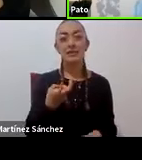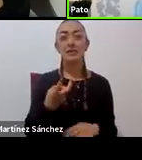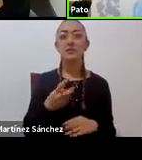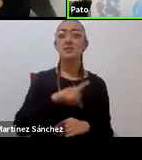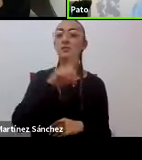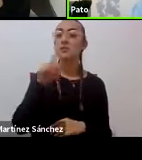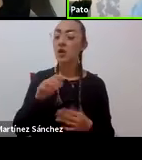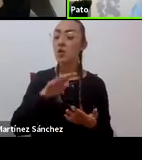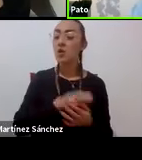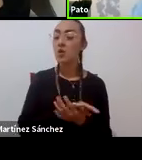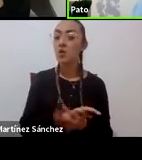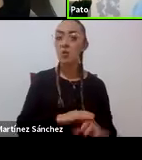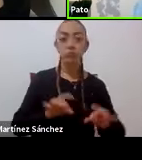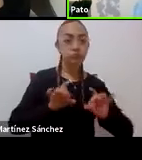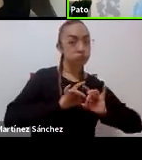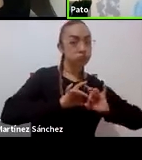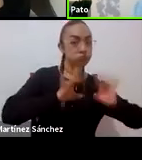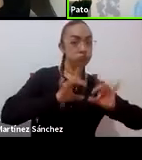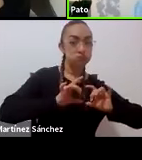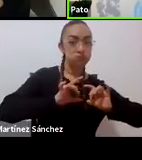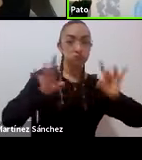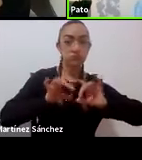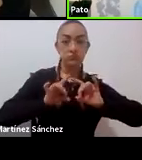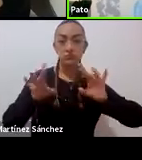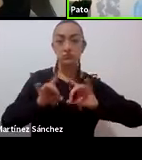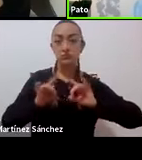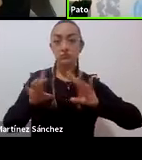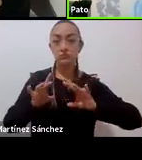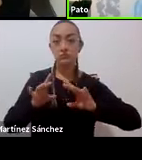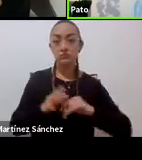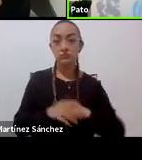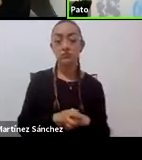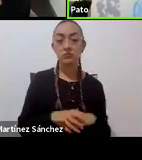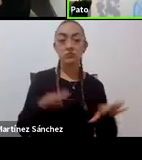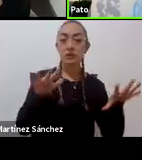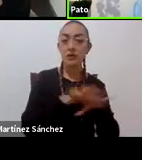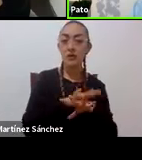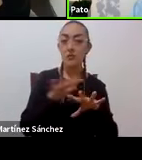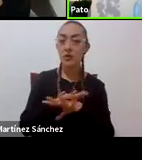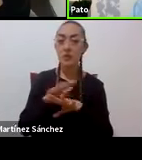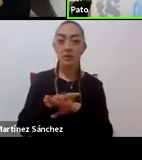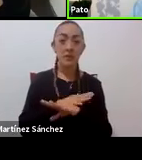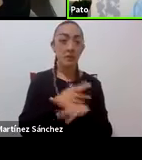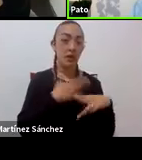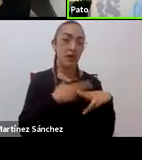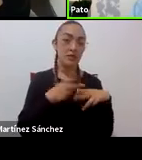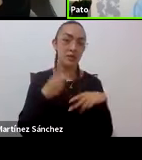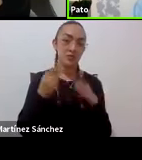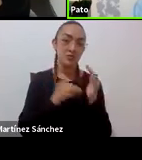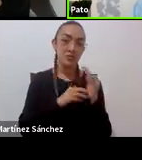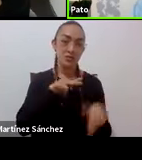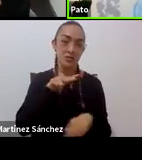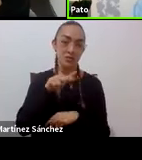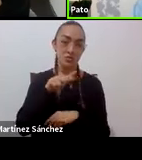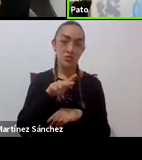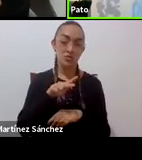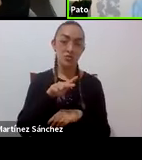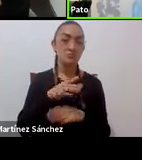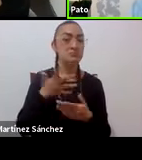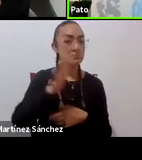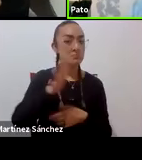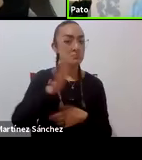muy explosivo hasta el 18, ¿no? Desatención de los barrios,